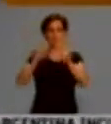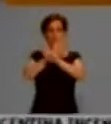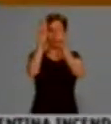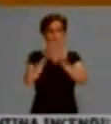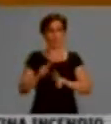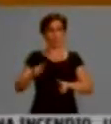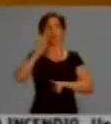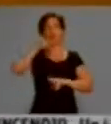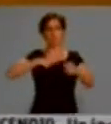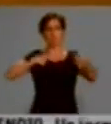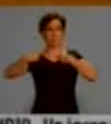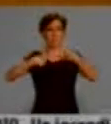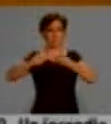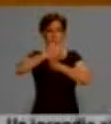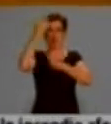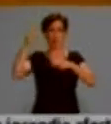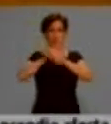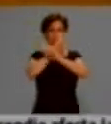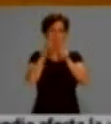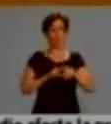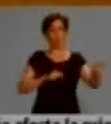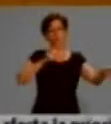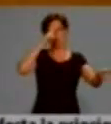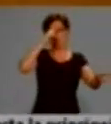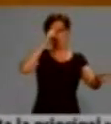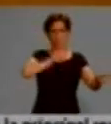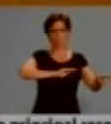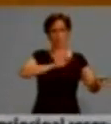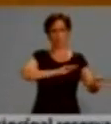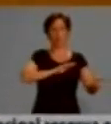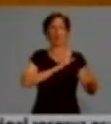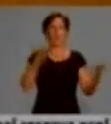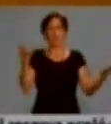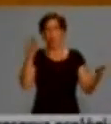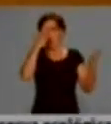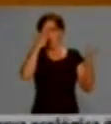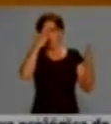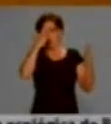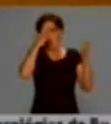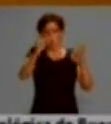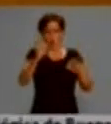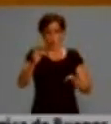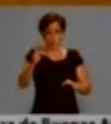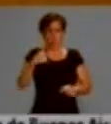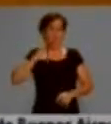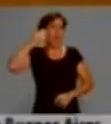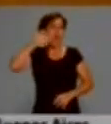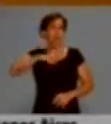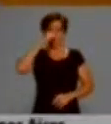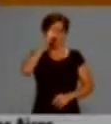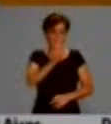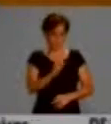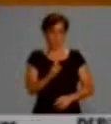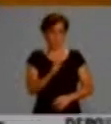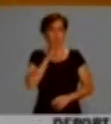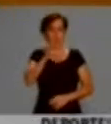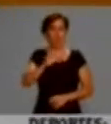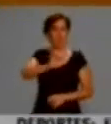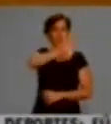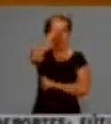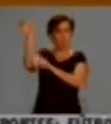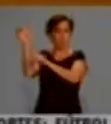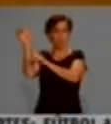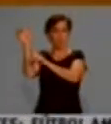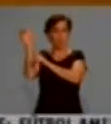mercados internacionales que tanto le preocupan y que no me extraña que le preocupen, porque ahora en Europa ya saben por qué